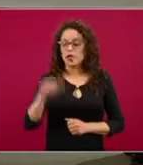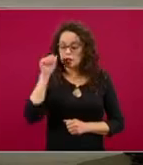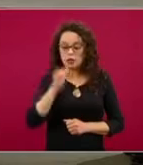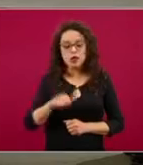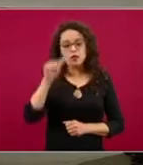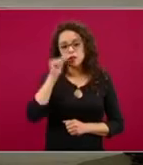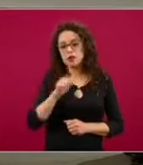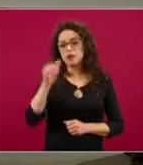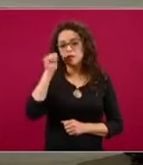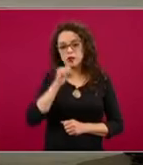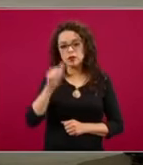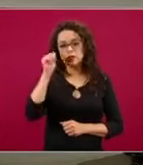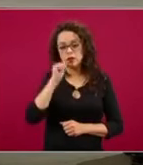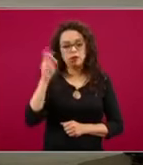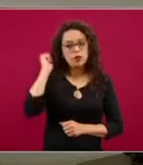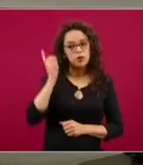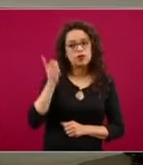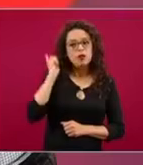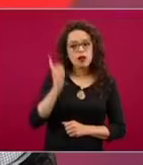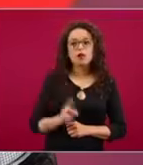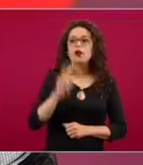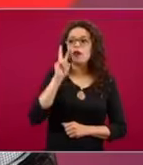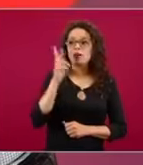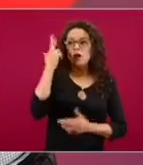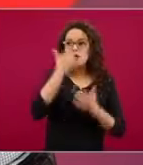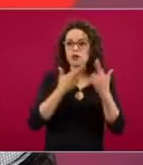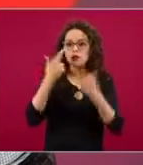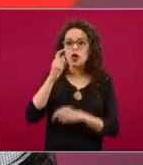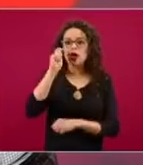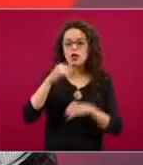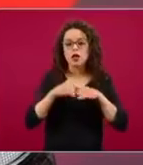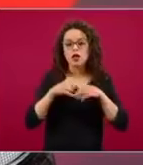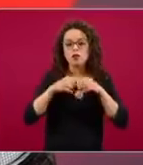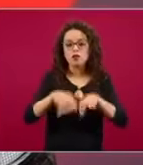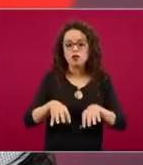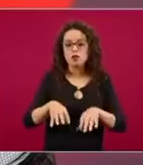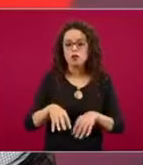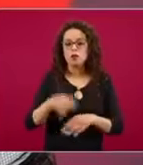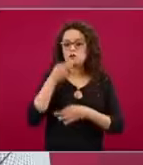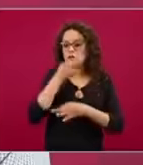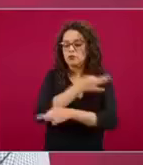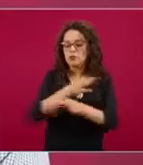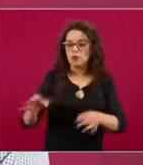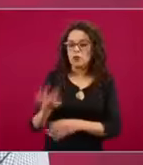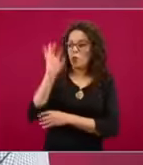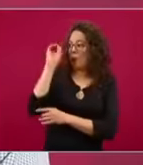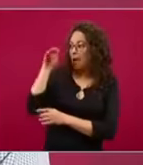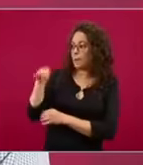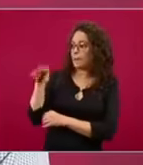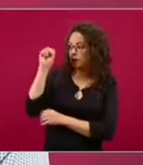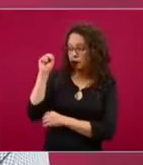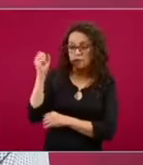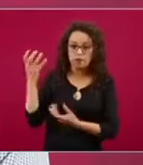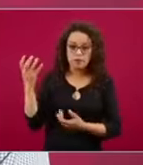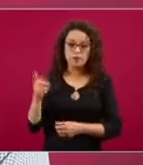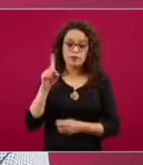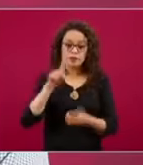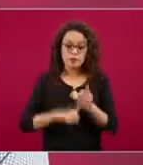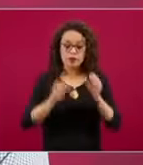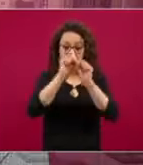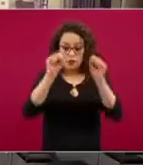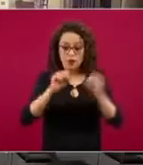monitoreando toda la información que la OMS produce y estaremos como país y como Sistema Nacional de Salud